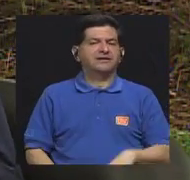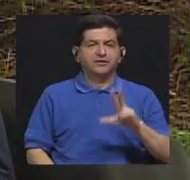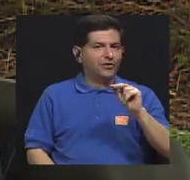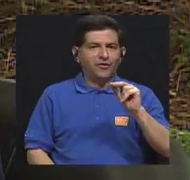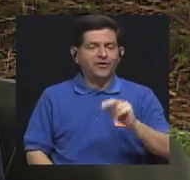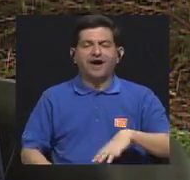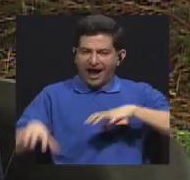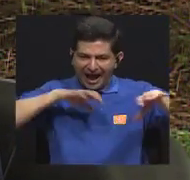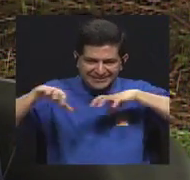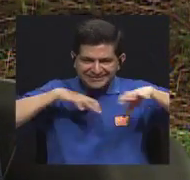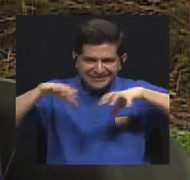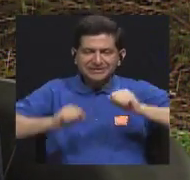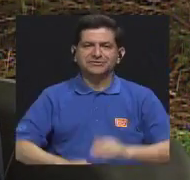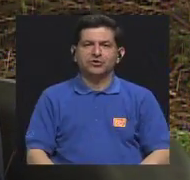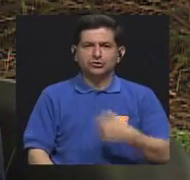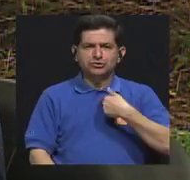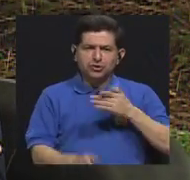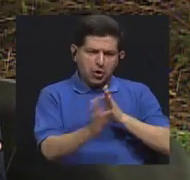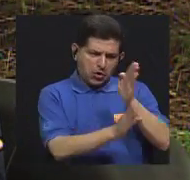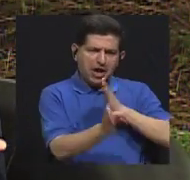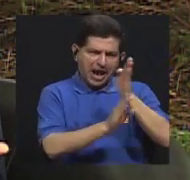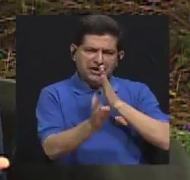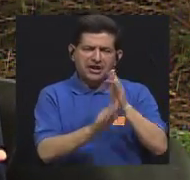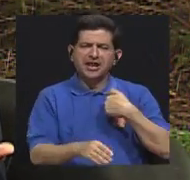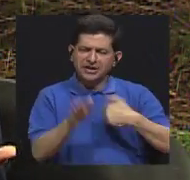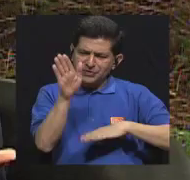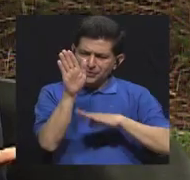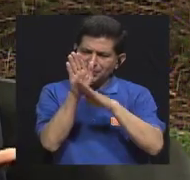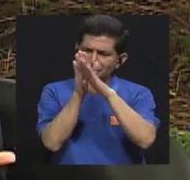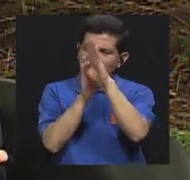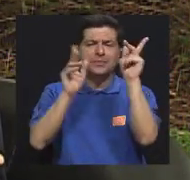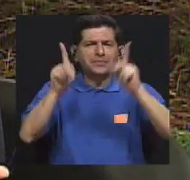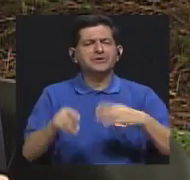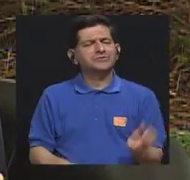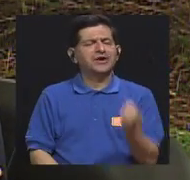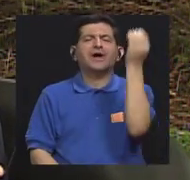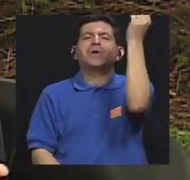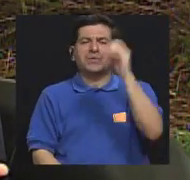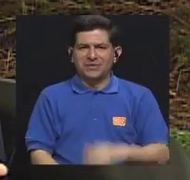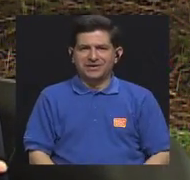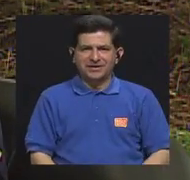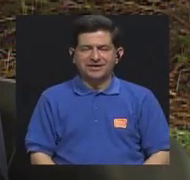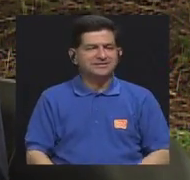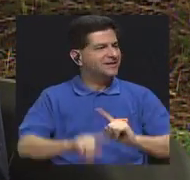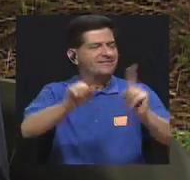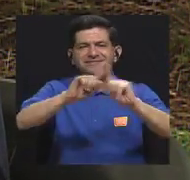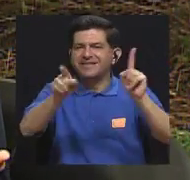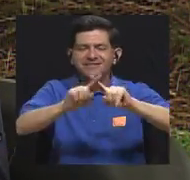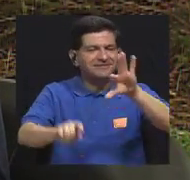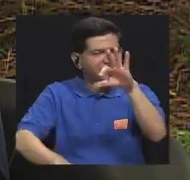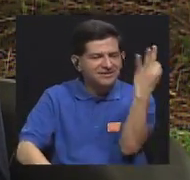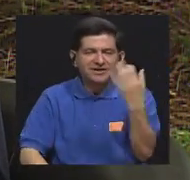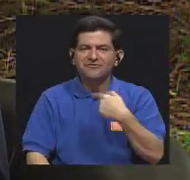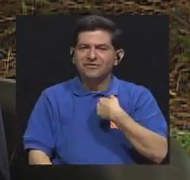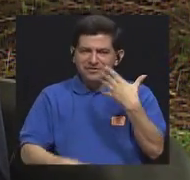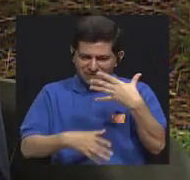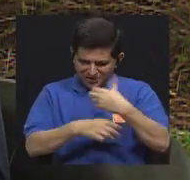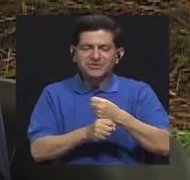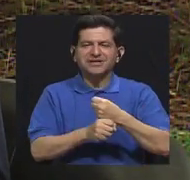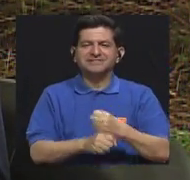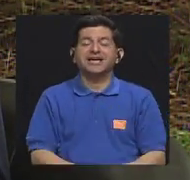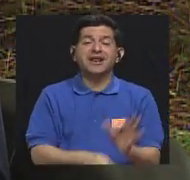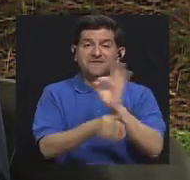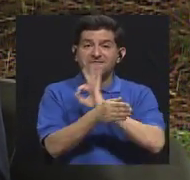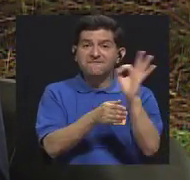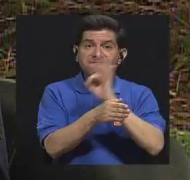el tiempo activos. Entonces, si yo estoy llevando una carrera, me estoy desarrollando con gente joven, de una u otra manera